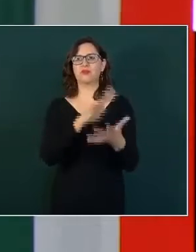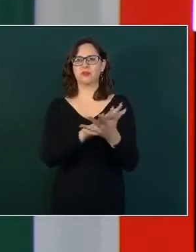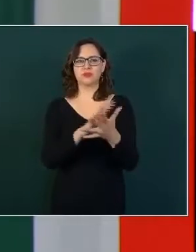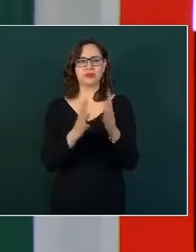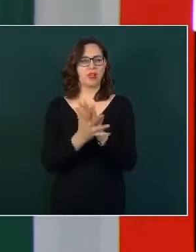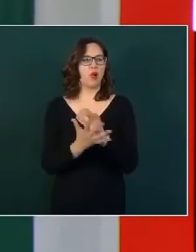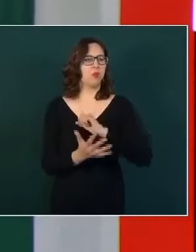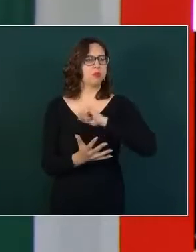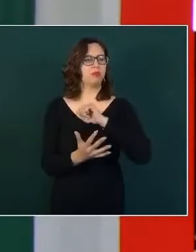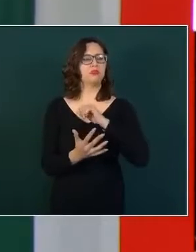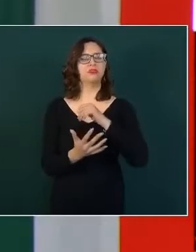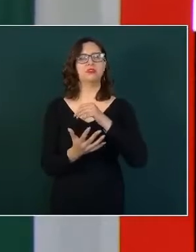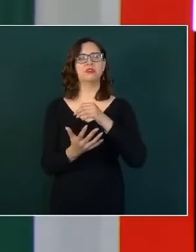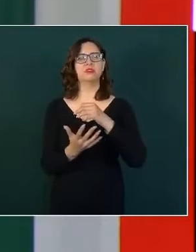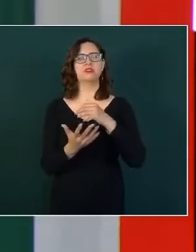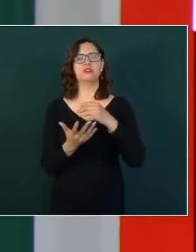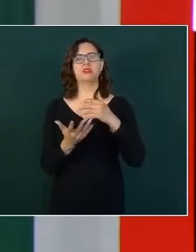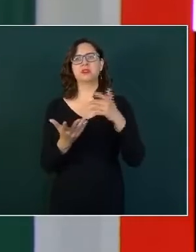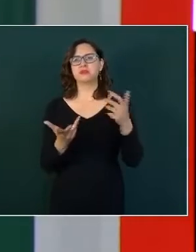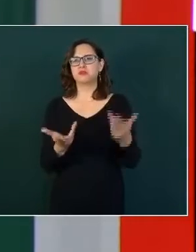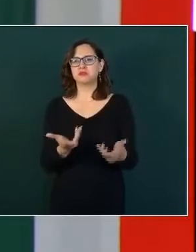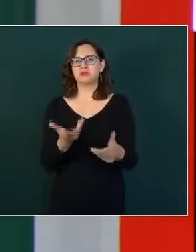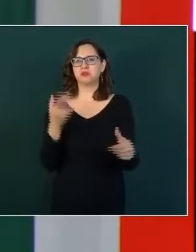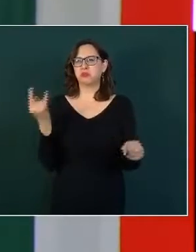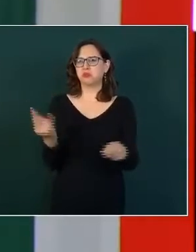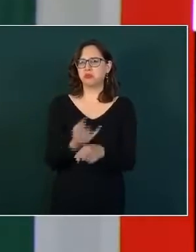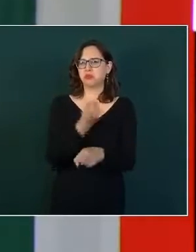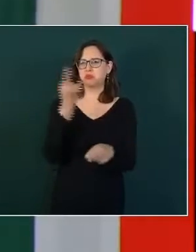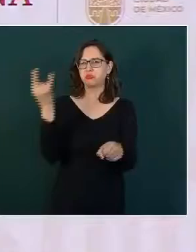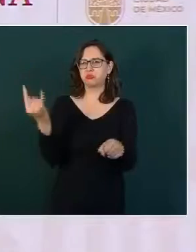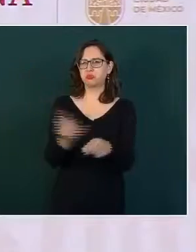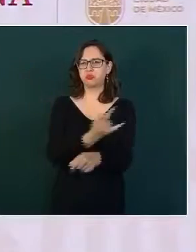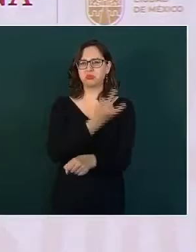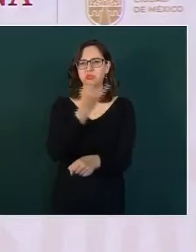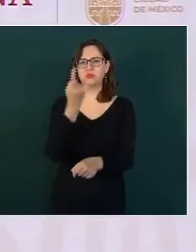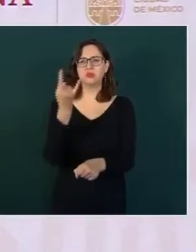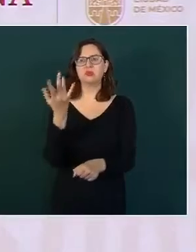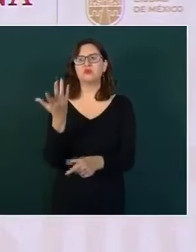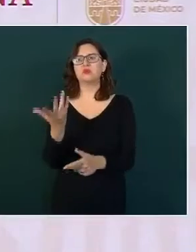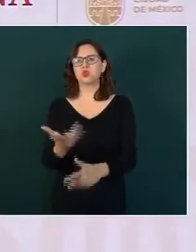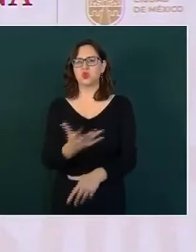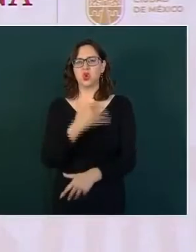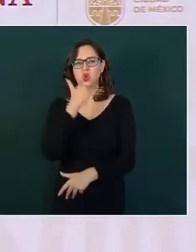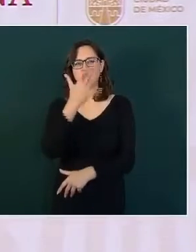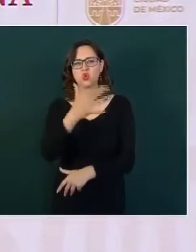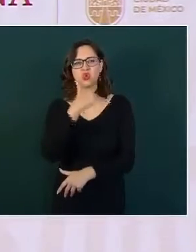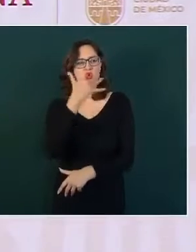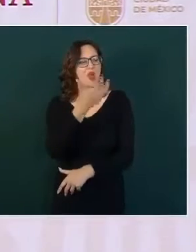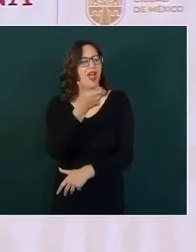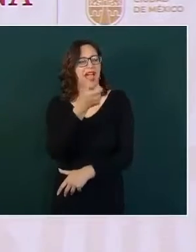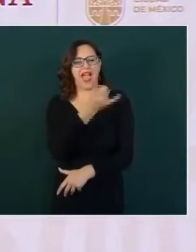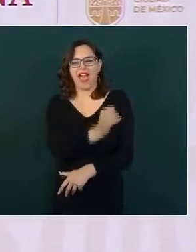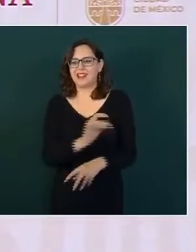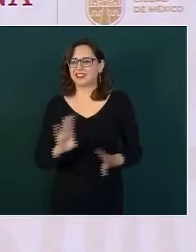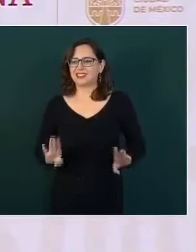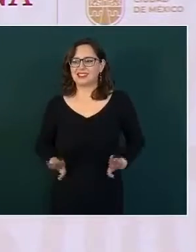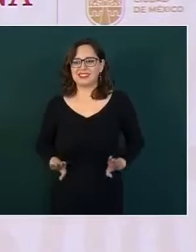influyentismo, a la irresponsabilidad, a la corrupción.